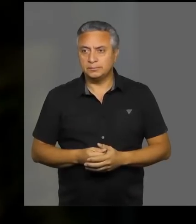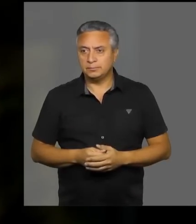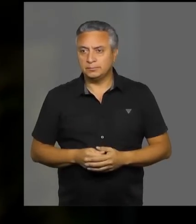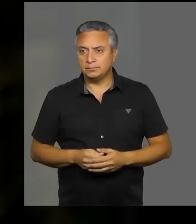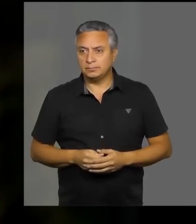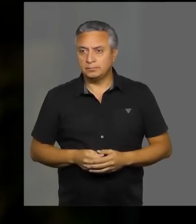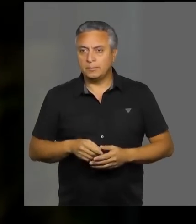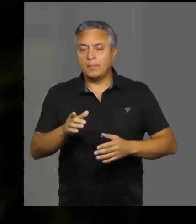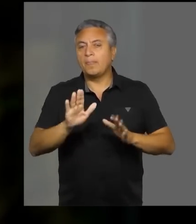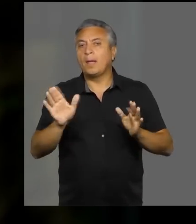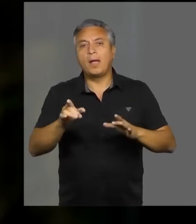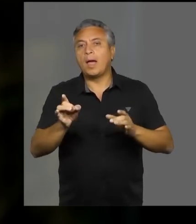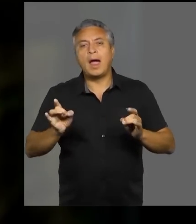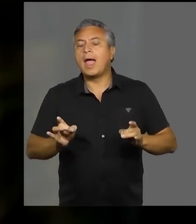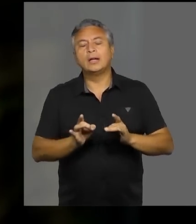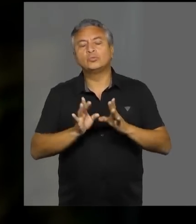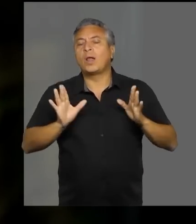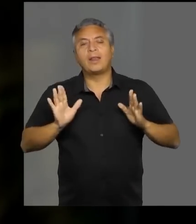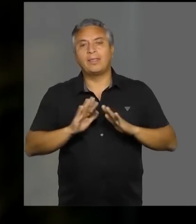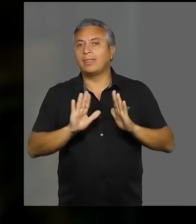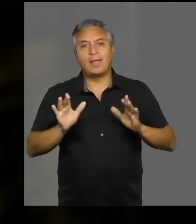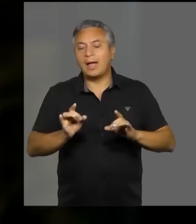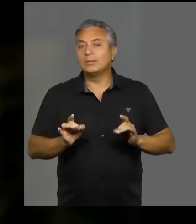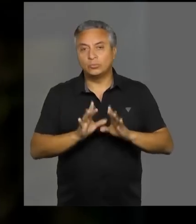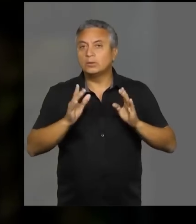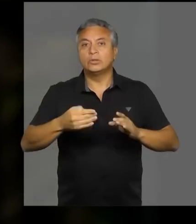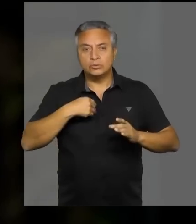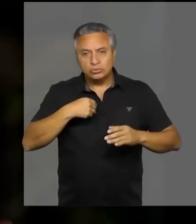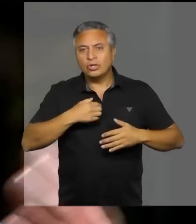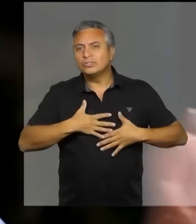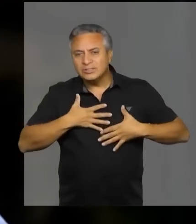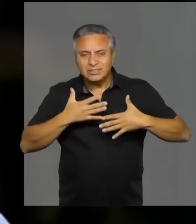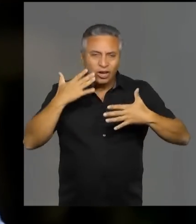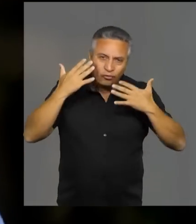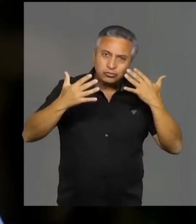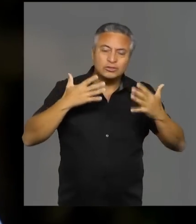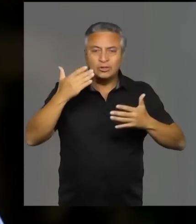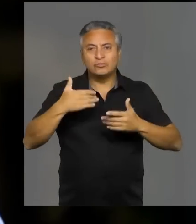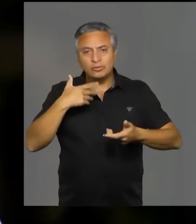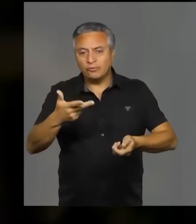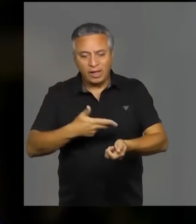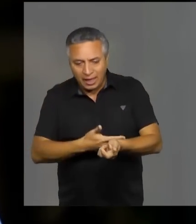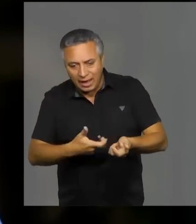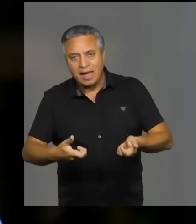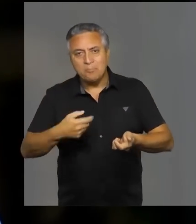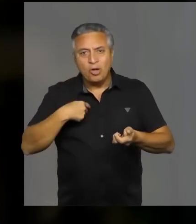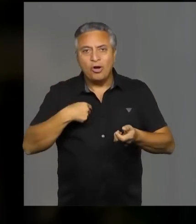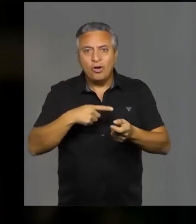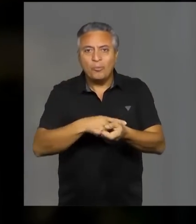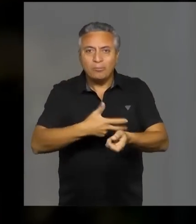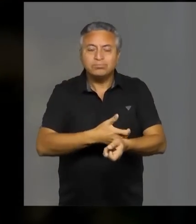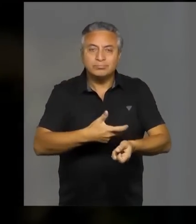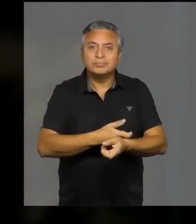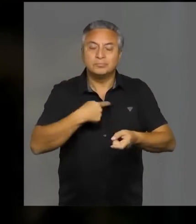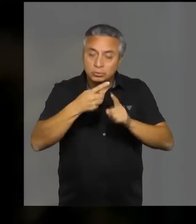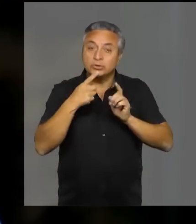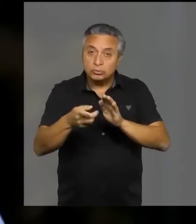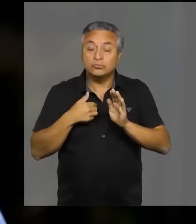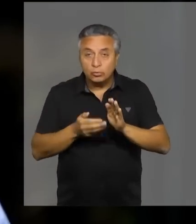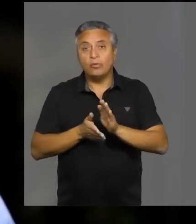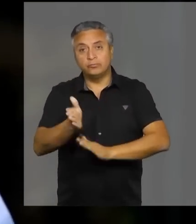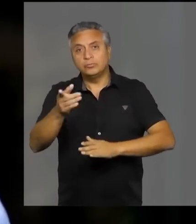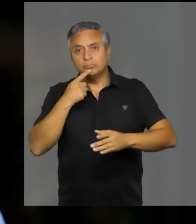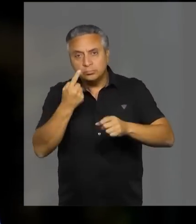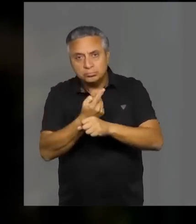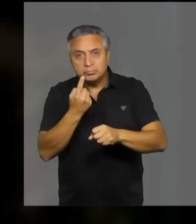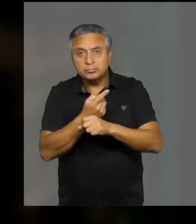Fue una casualidad. Fue una casualidad. Yo me sentía confundido por el tema de la quimioterapia y me encontré con ella, conversamos. Se